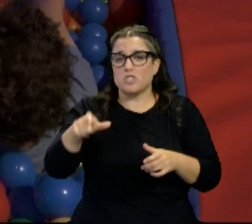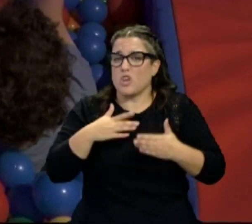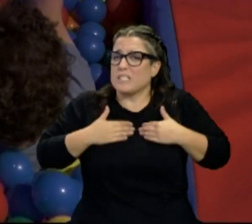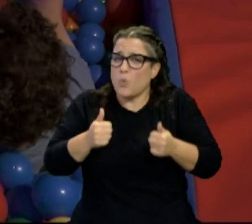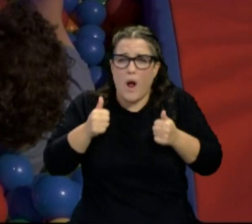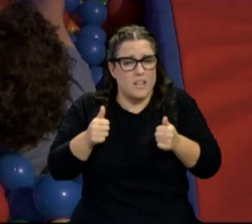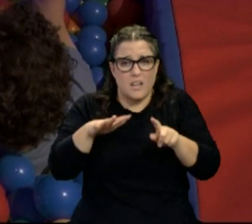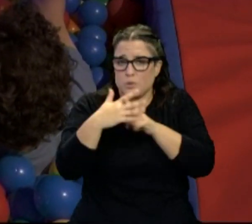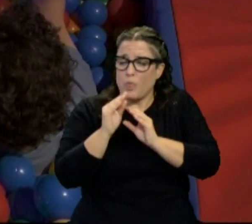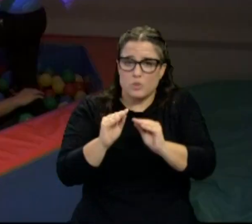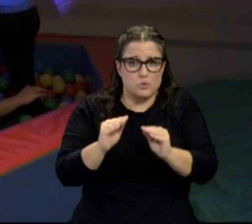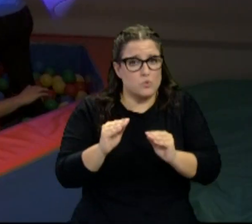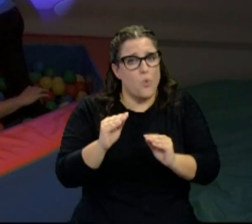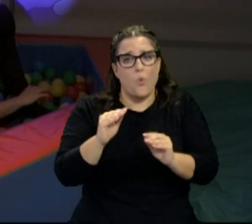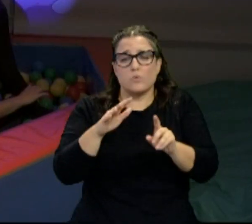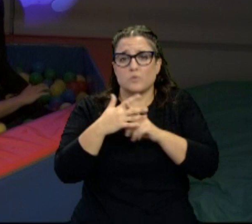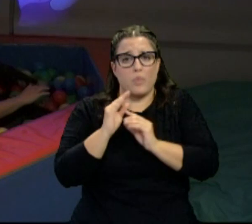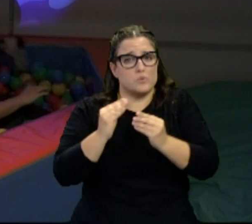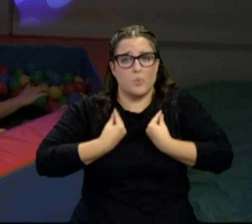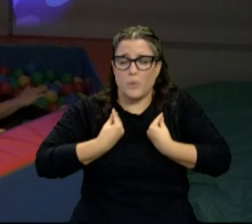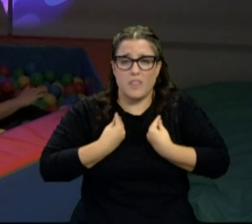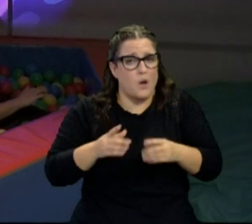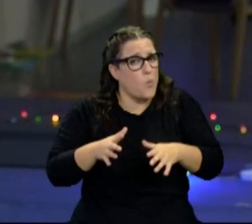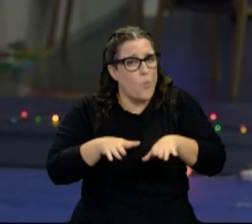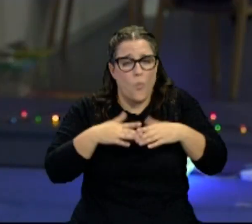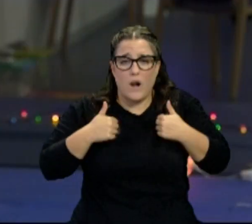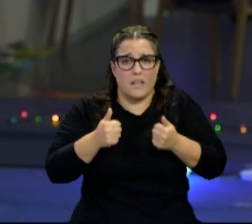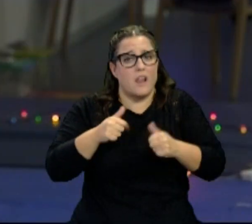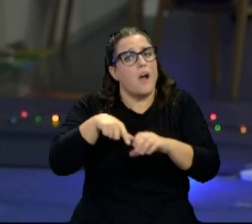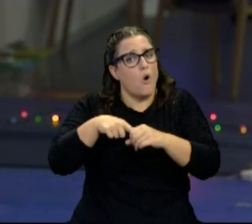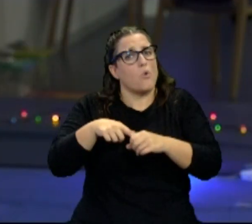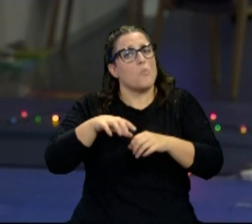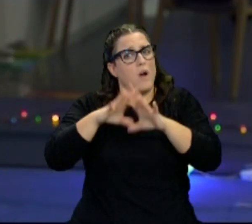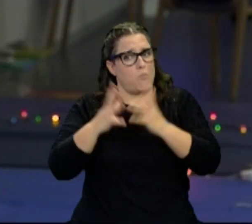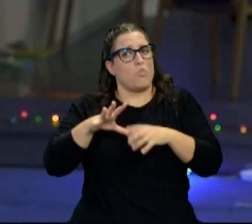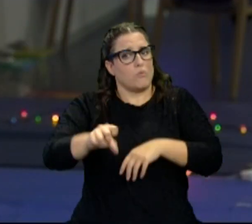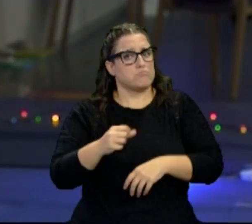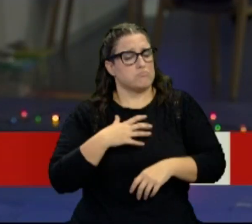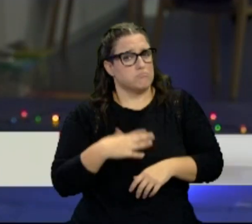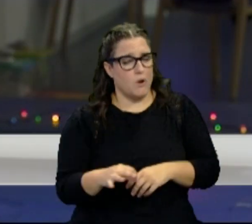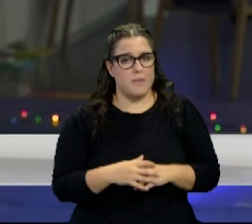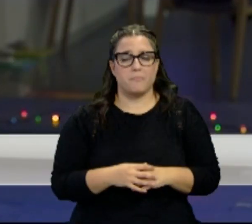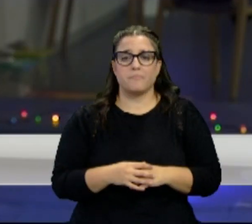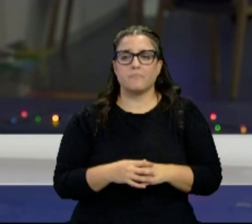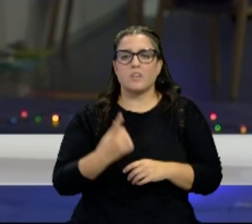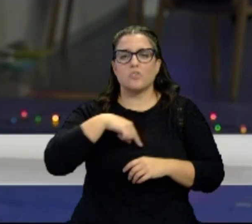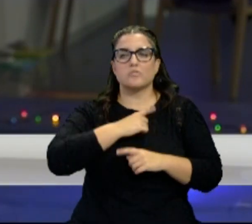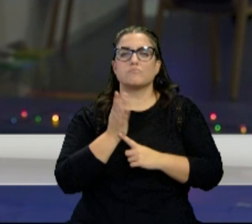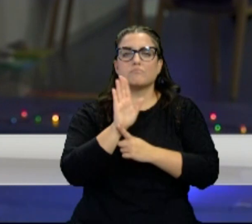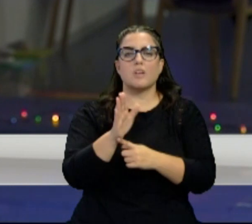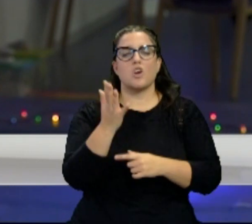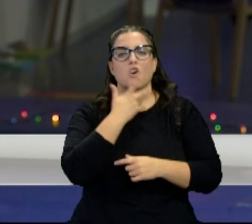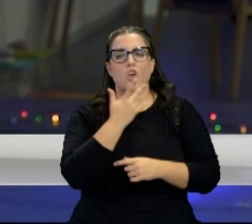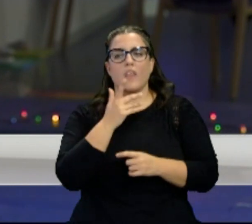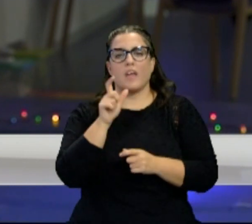su circunstancia y condición vital, tienen un lugar en el mundo. Poder llevar la voz o un poco el que se conozca cómo es